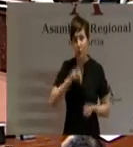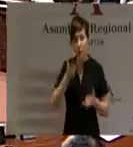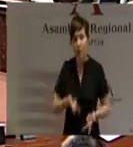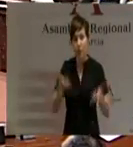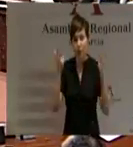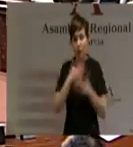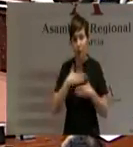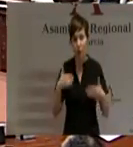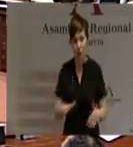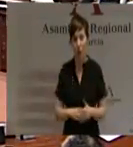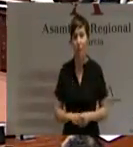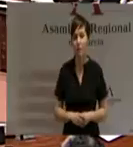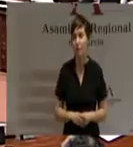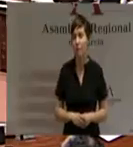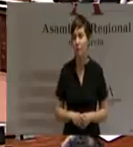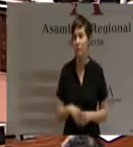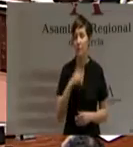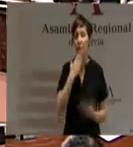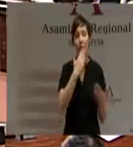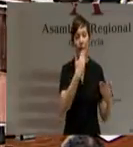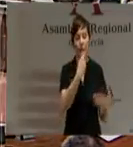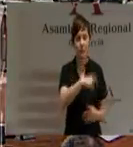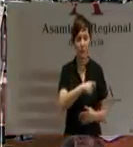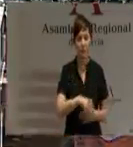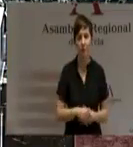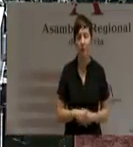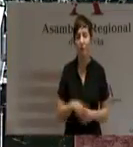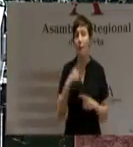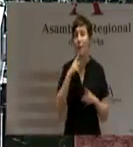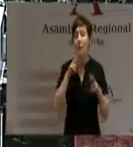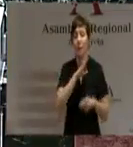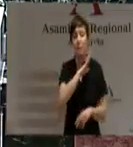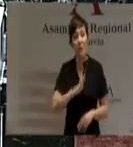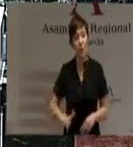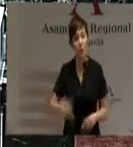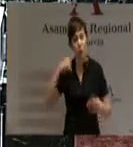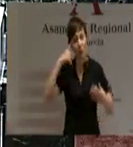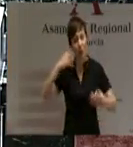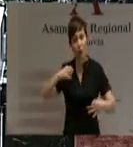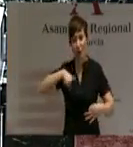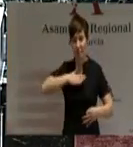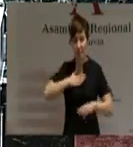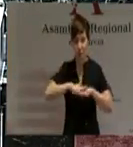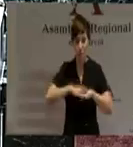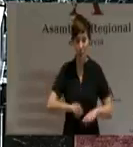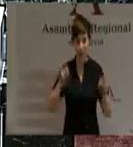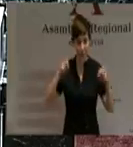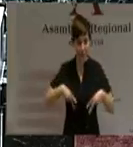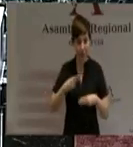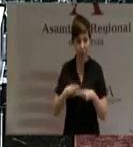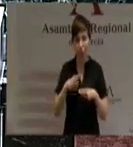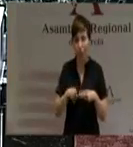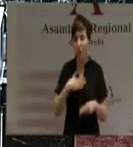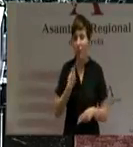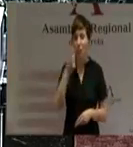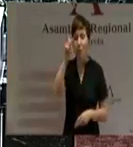ejerza. Gracias, continúa. Señor presidente. No hay presunción de inocencia política. Cuando un cargo es